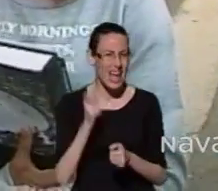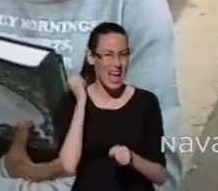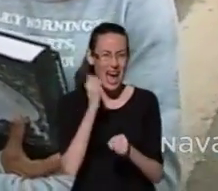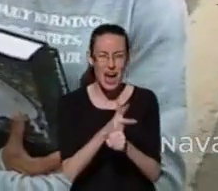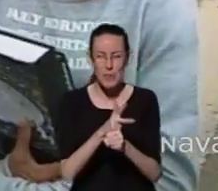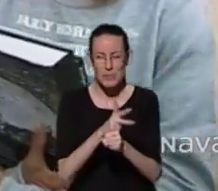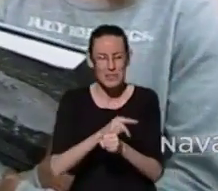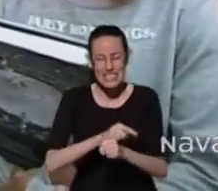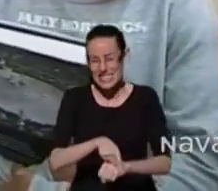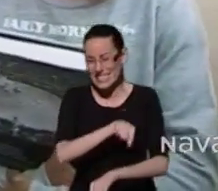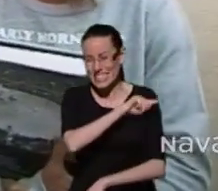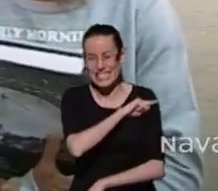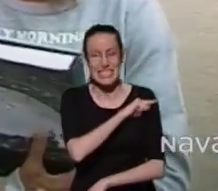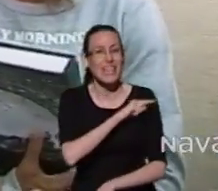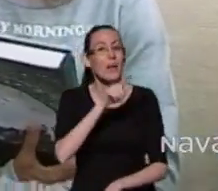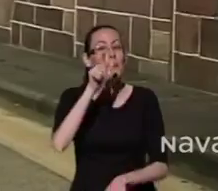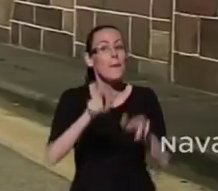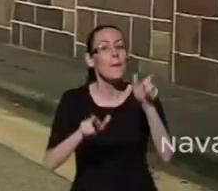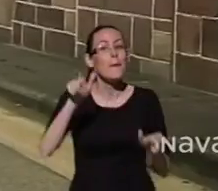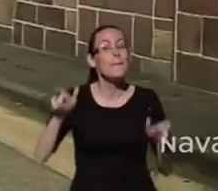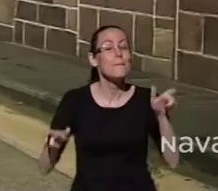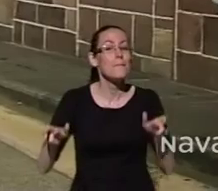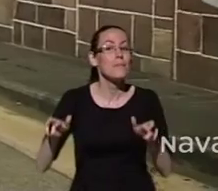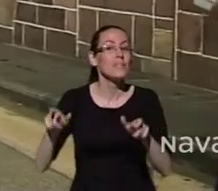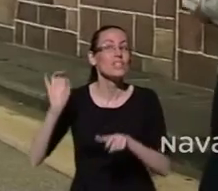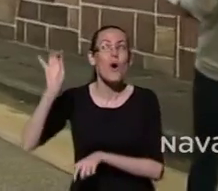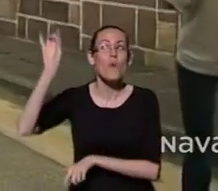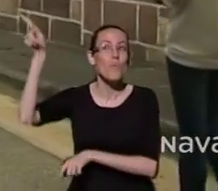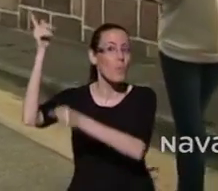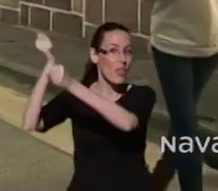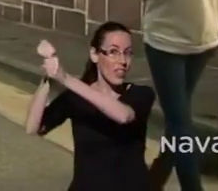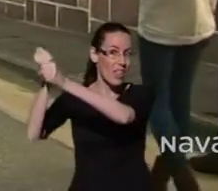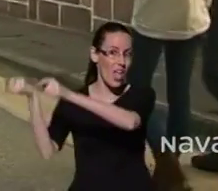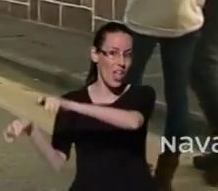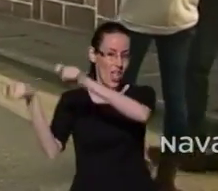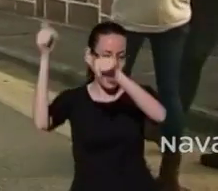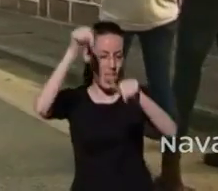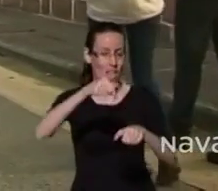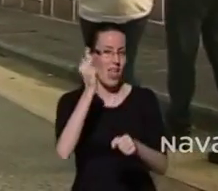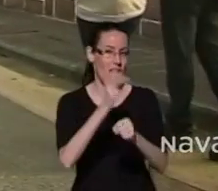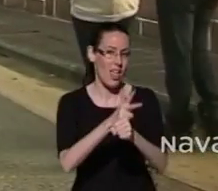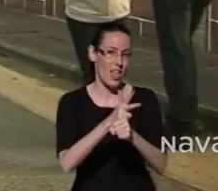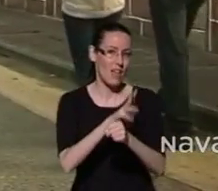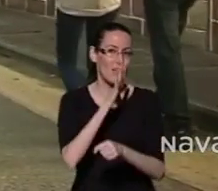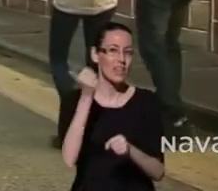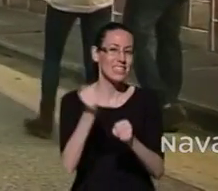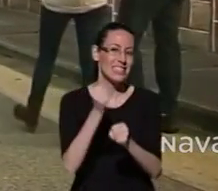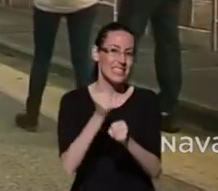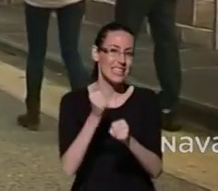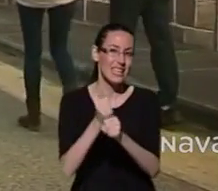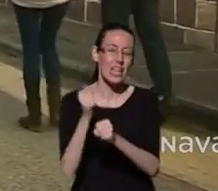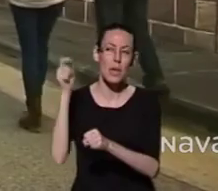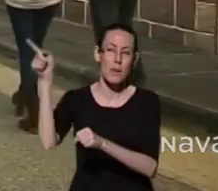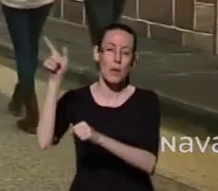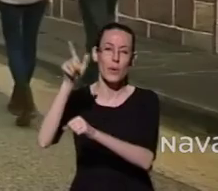monte, le pagaban cuando venían a casa, ¿no? Todo el trabajo que habían hecho en los 8 meses que